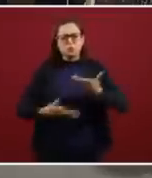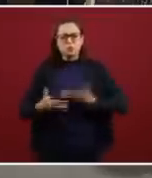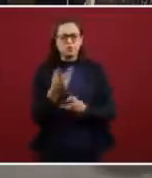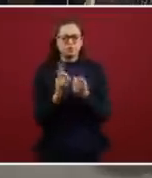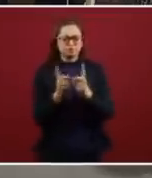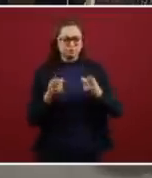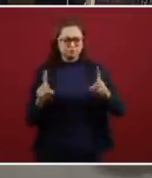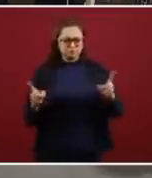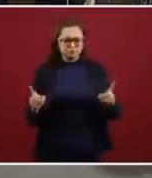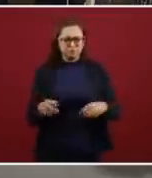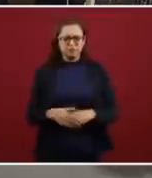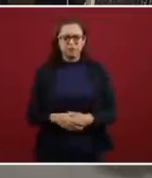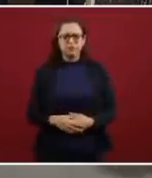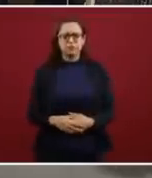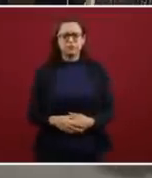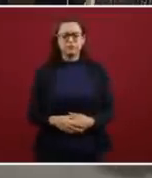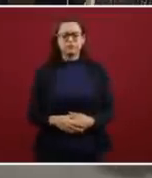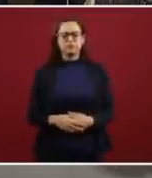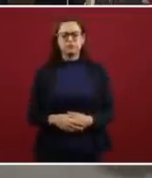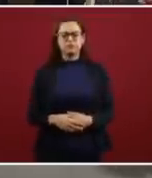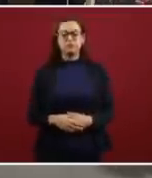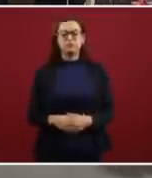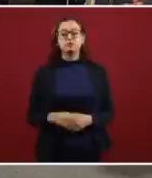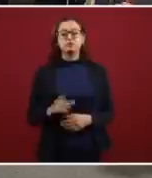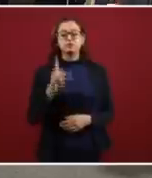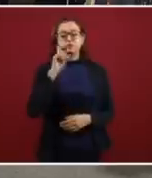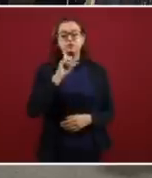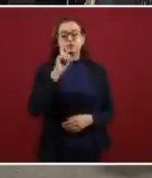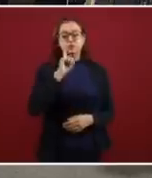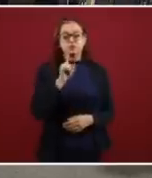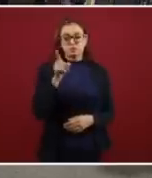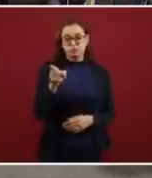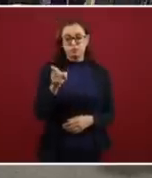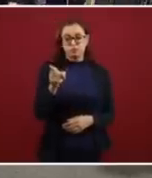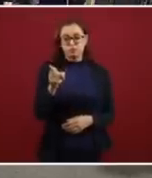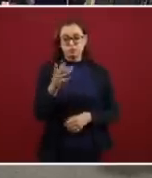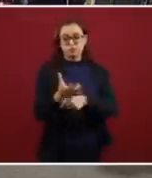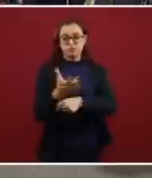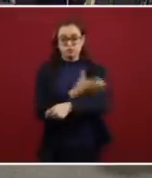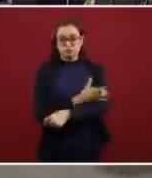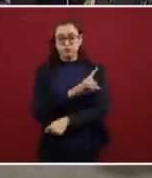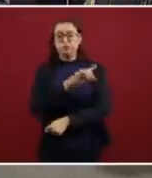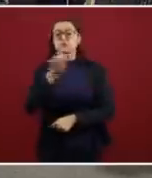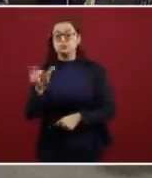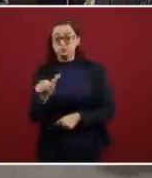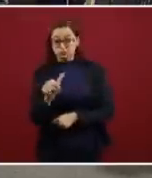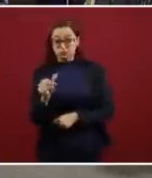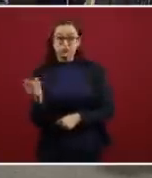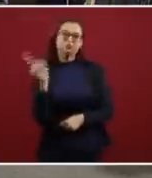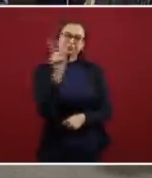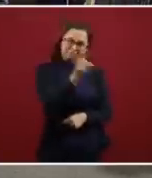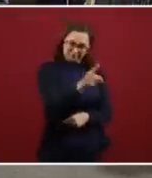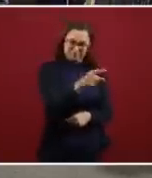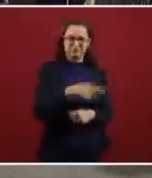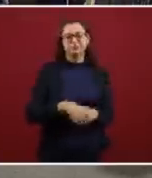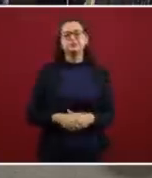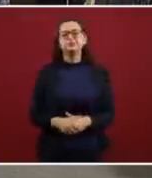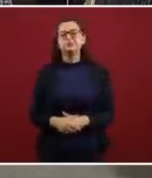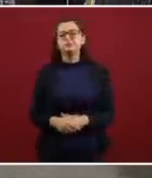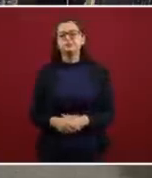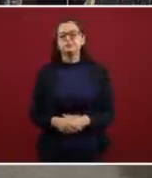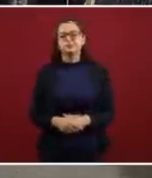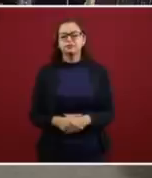A ver, pero vamos a una compañera, una mujer, y luego ya nos vamos ya contigo. Gracias, señor